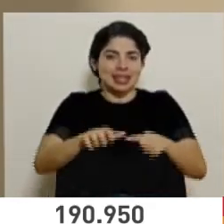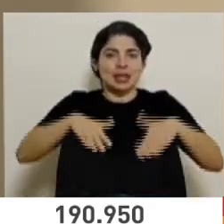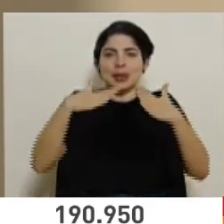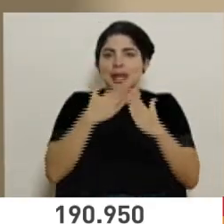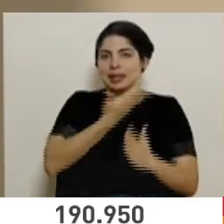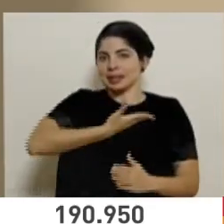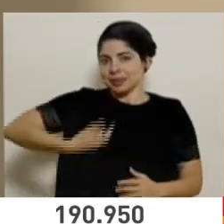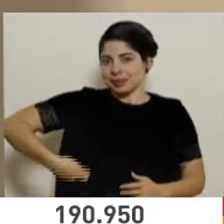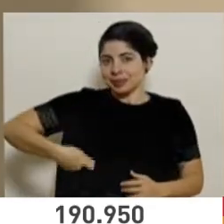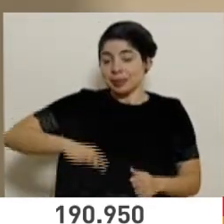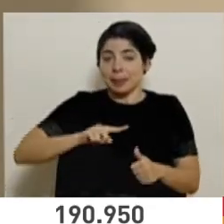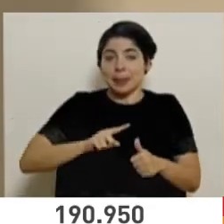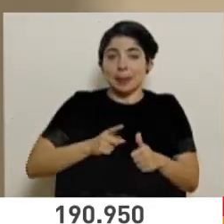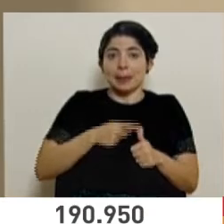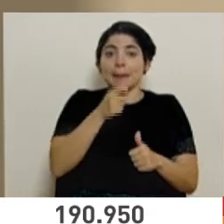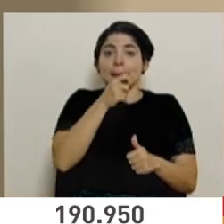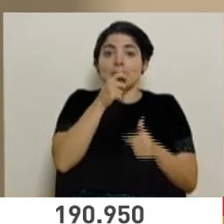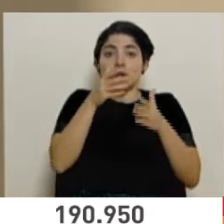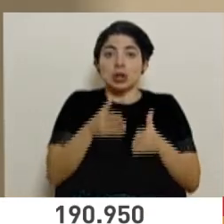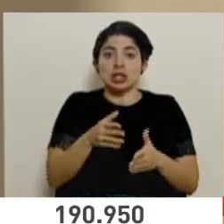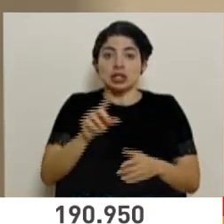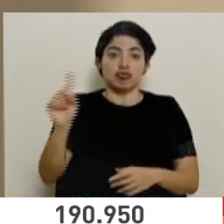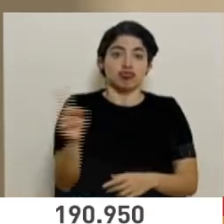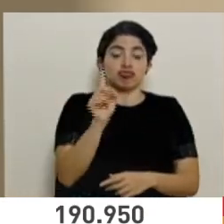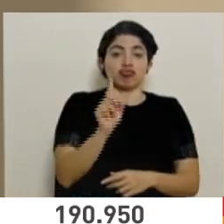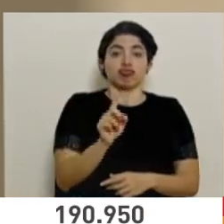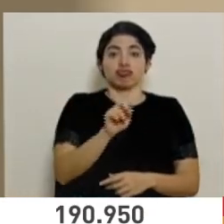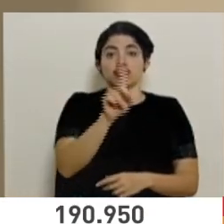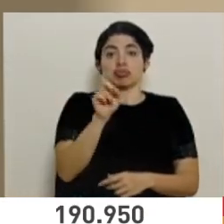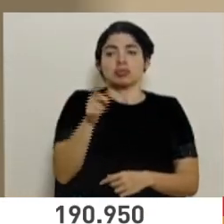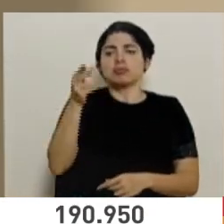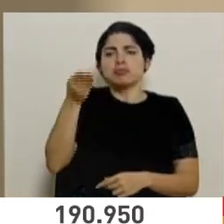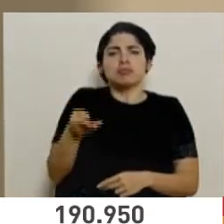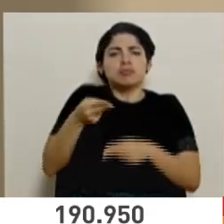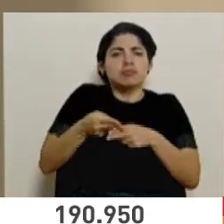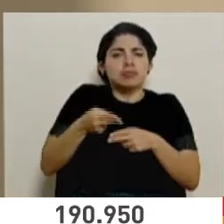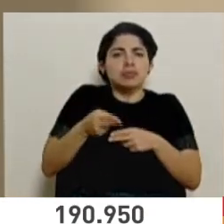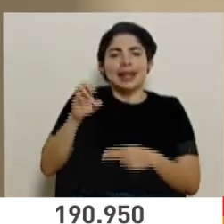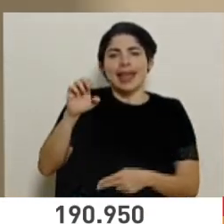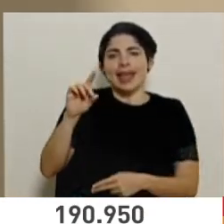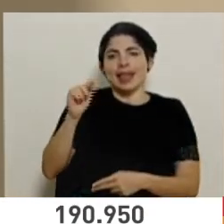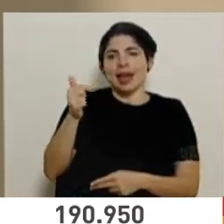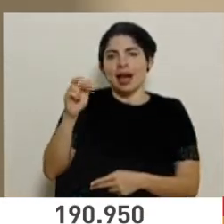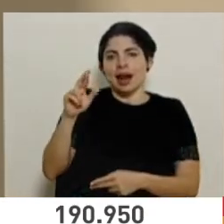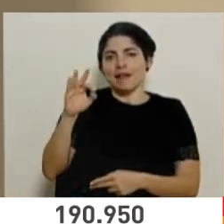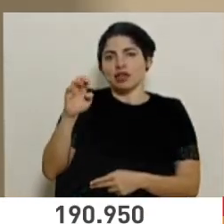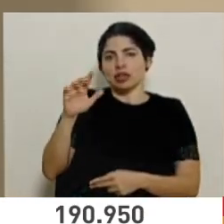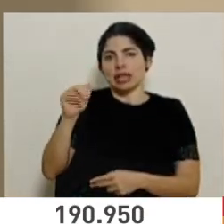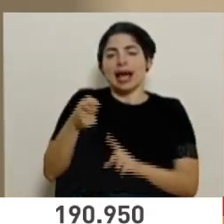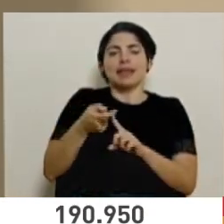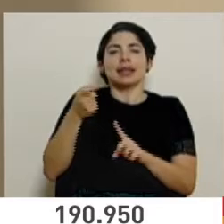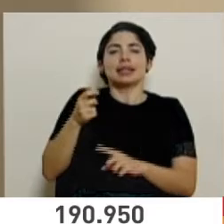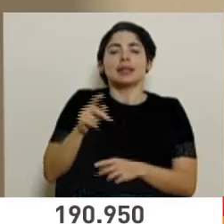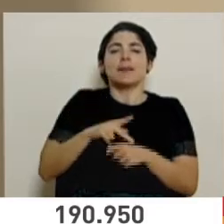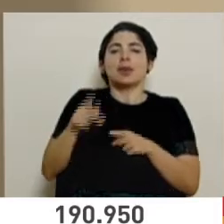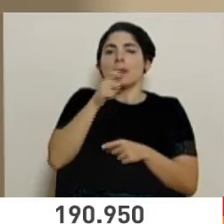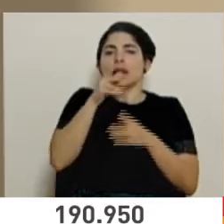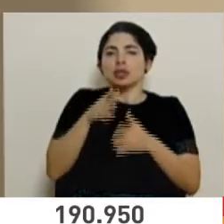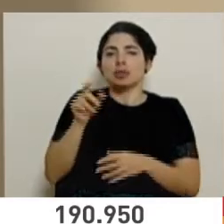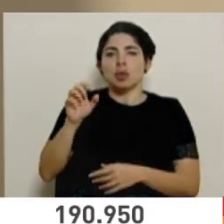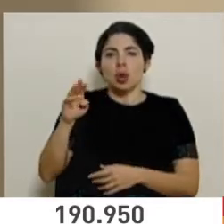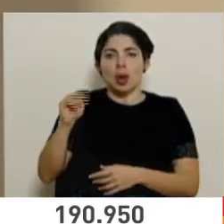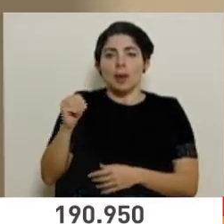de Casa Presidencial. El primer colega en realizar sus consultas es el señor Edgar Fonseca de puroperiodismo.com. Muy